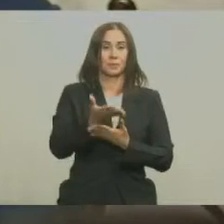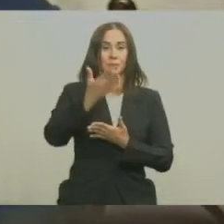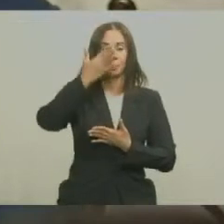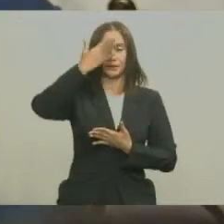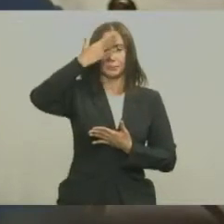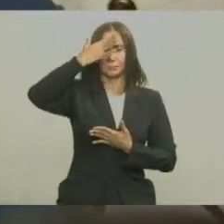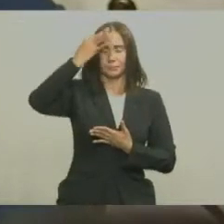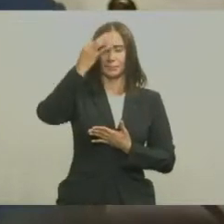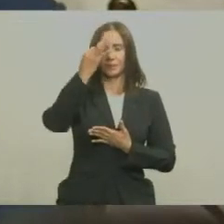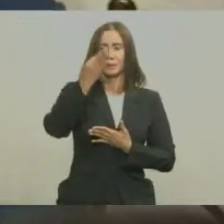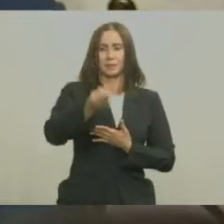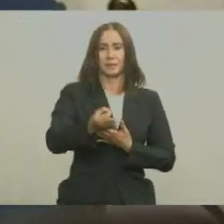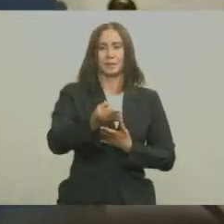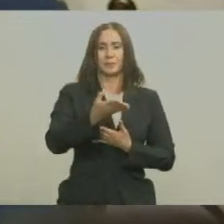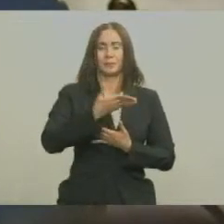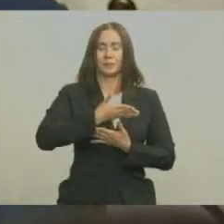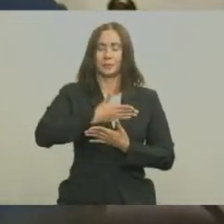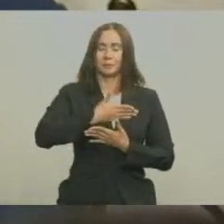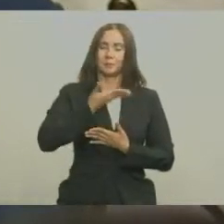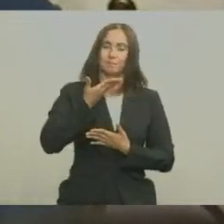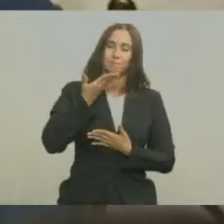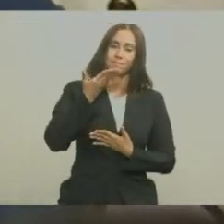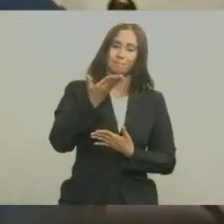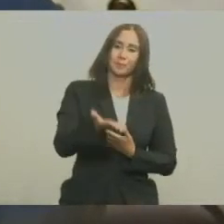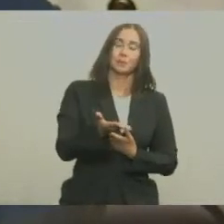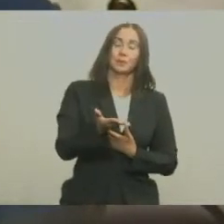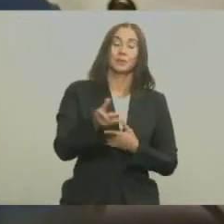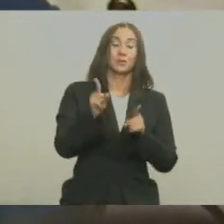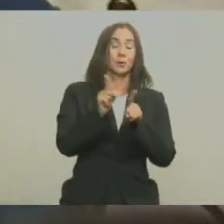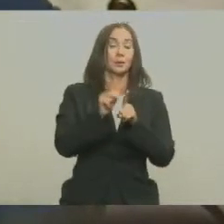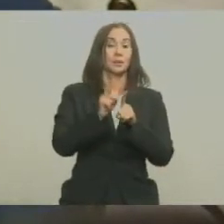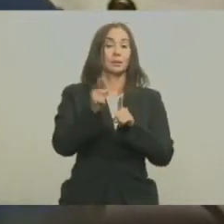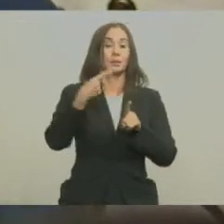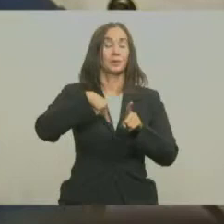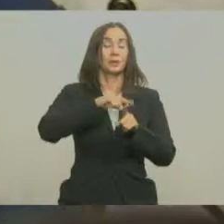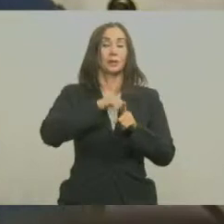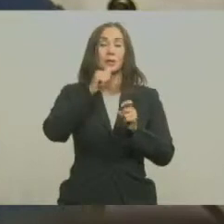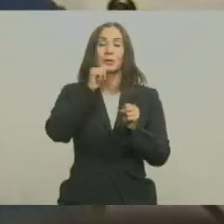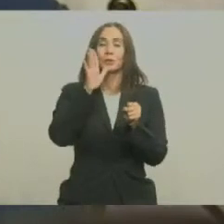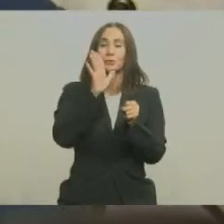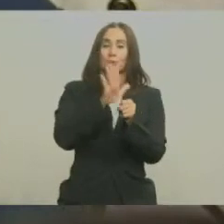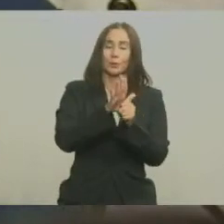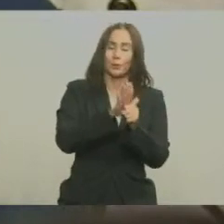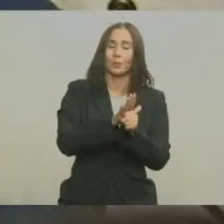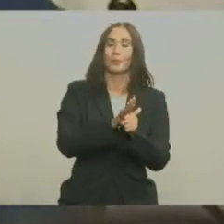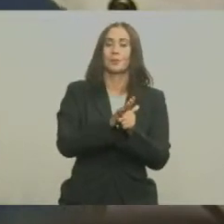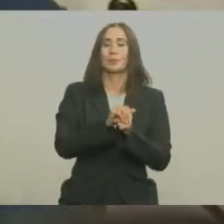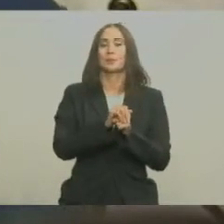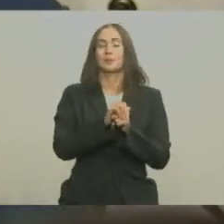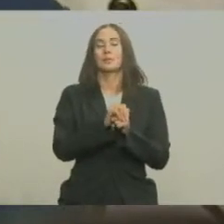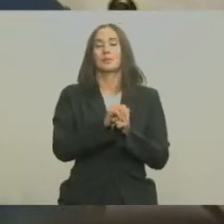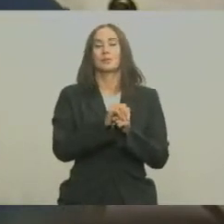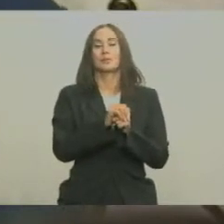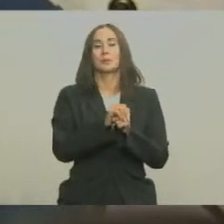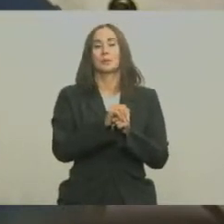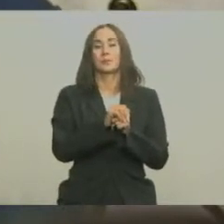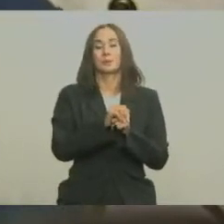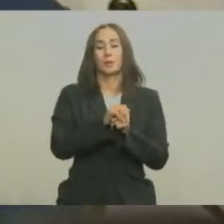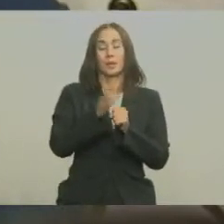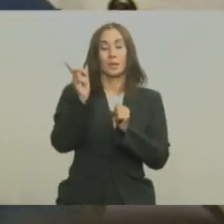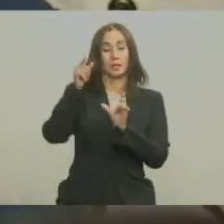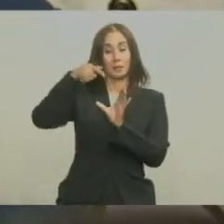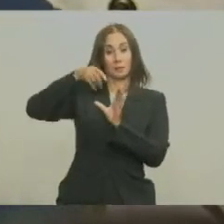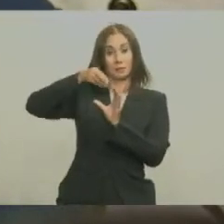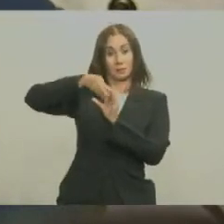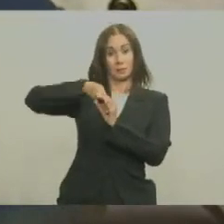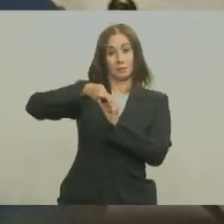disposición y nuestro compromiso solemne en el Congreso